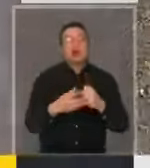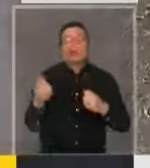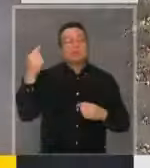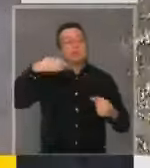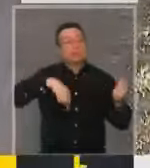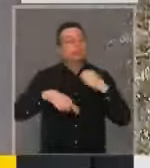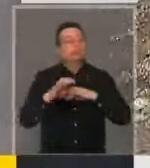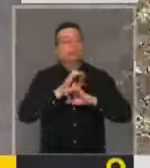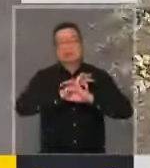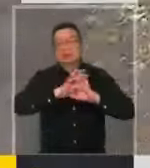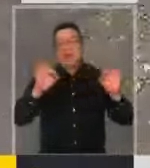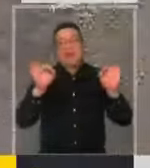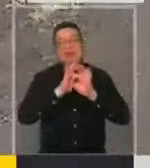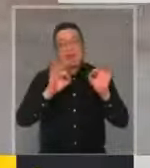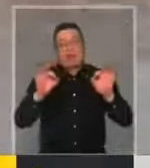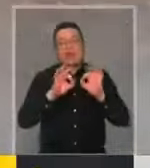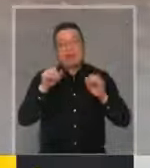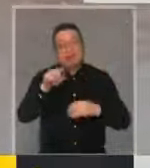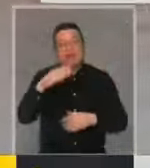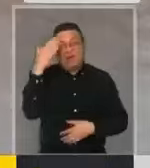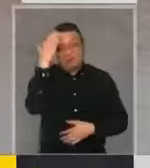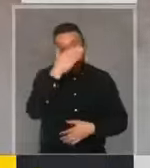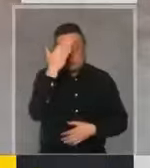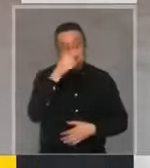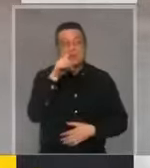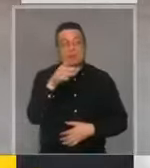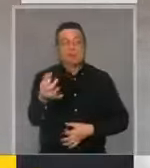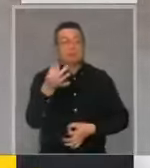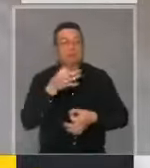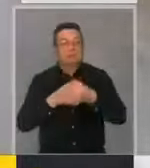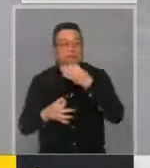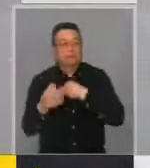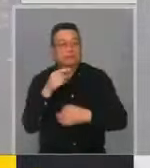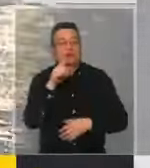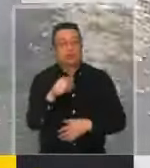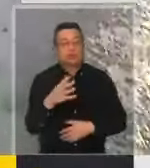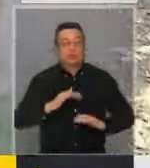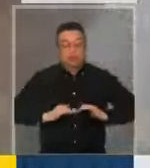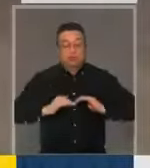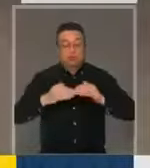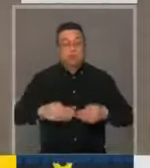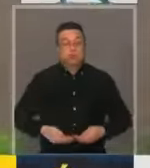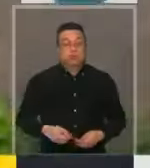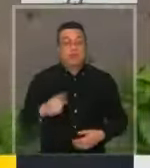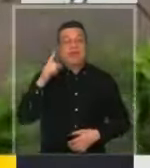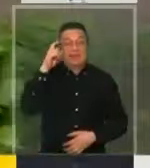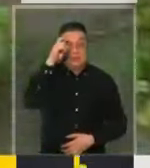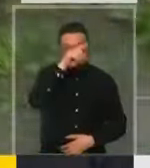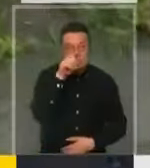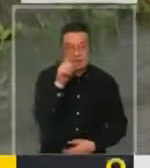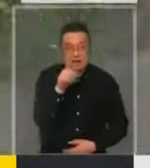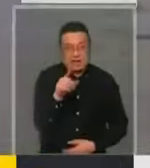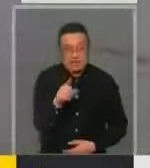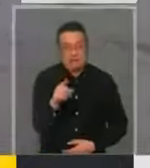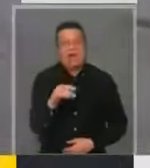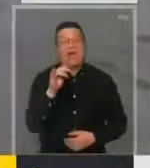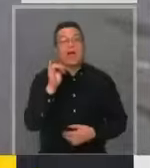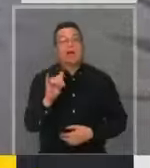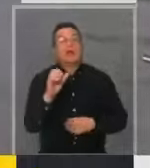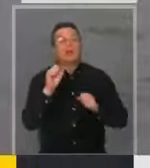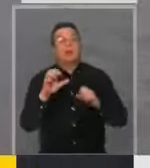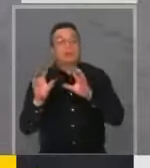lugar, y eso es lo preocupante, sobre todo lo que nos comentabas tú, el parto riesgoso que tiene ella, y sobre todo poder trasladarlo de